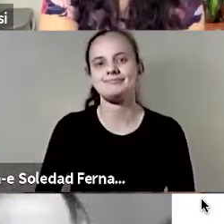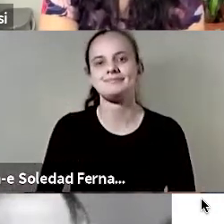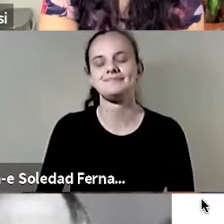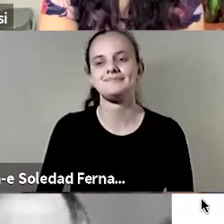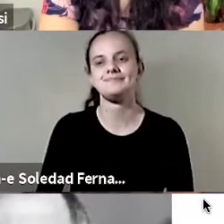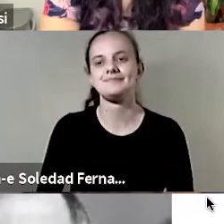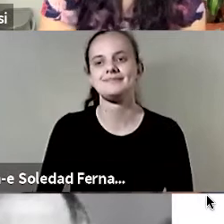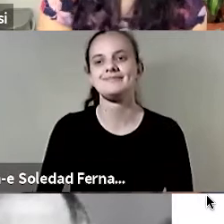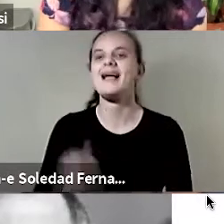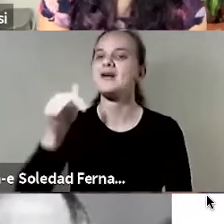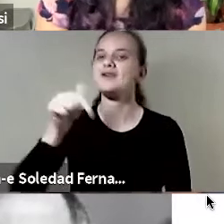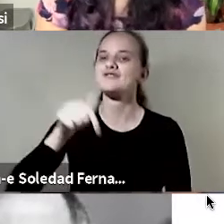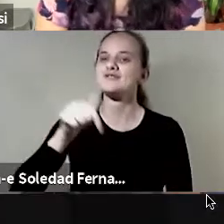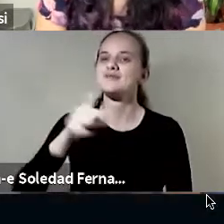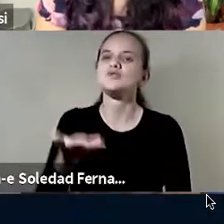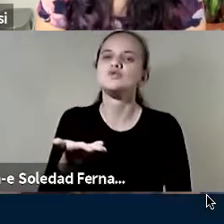ellas.